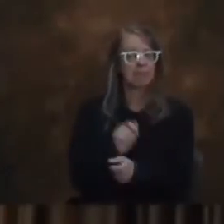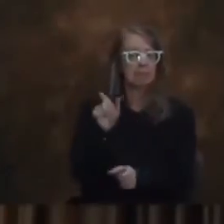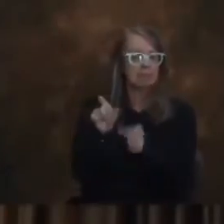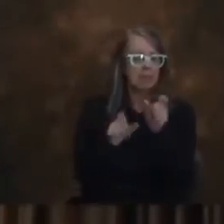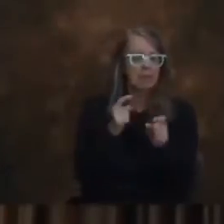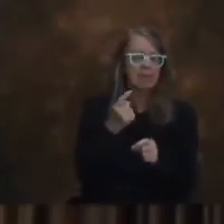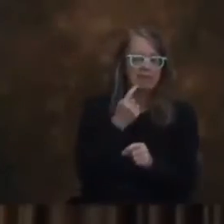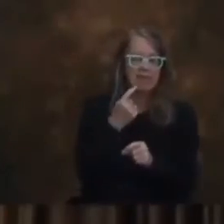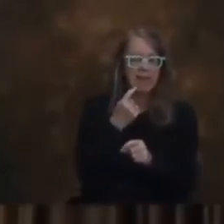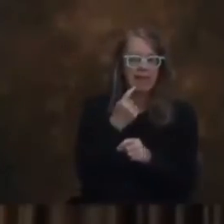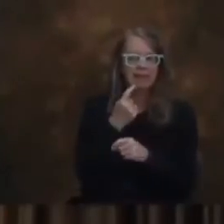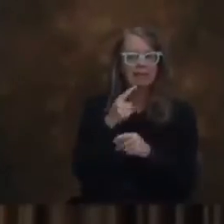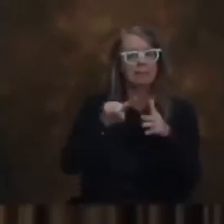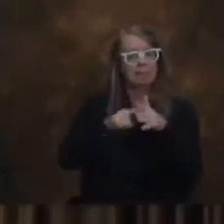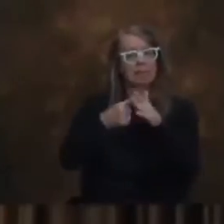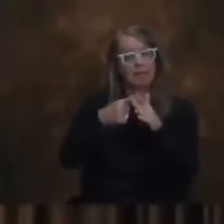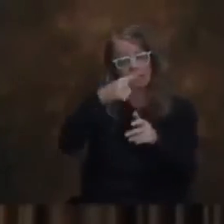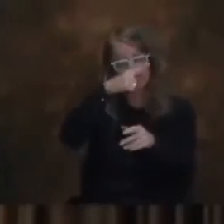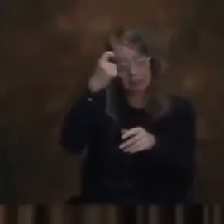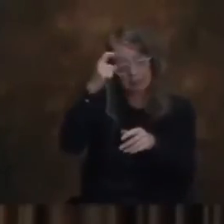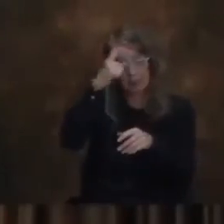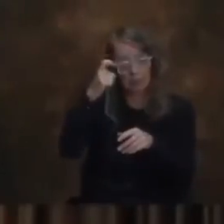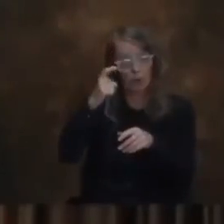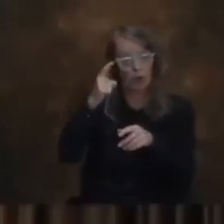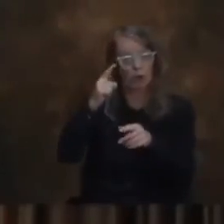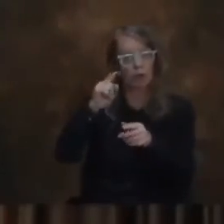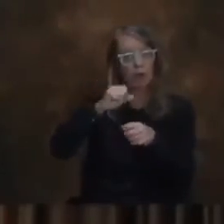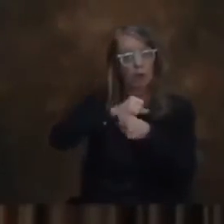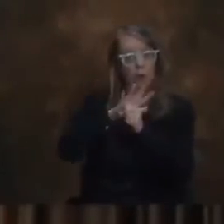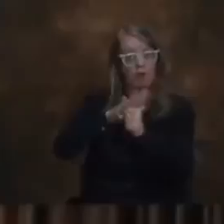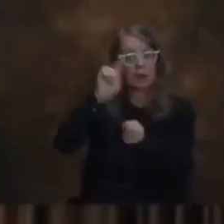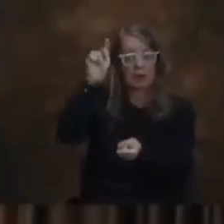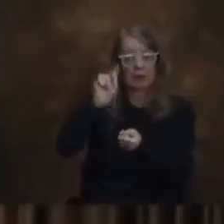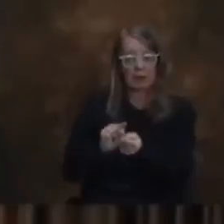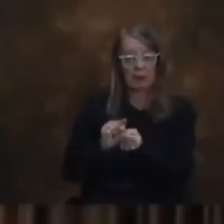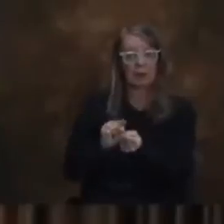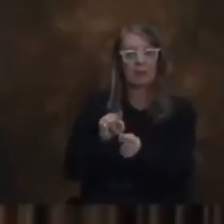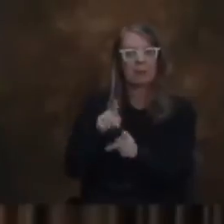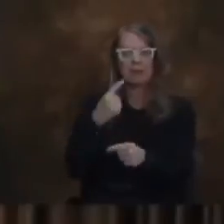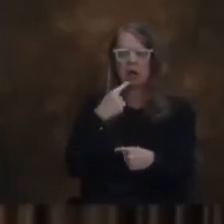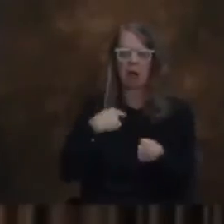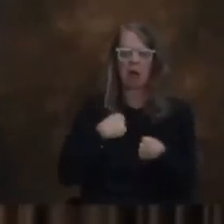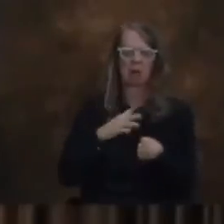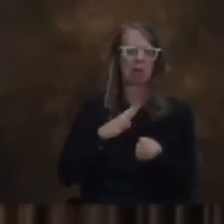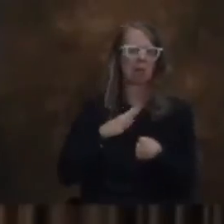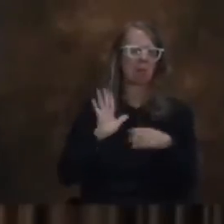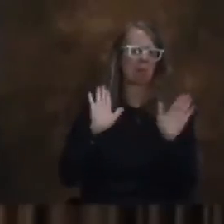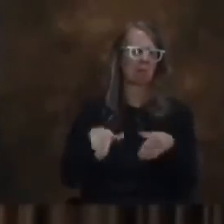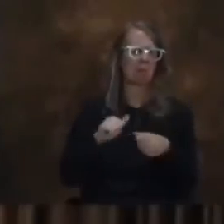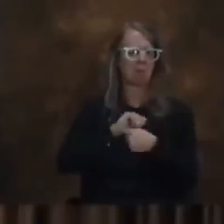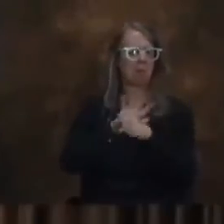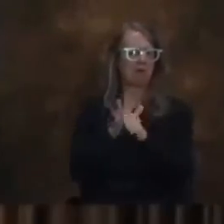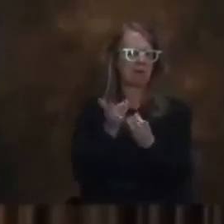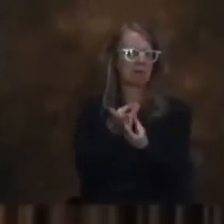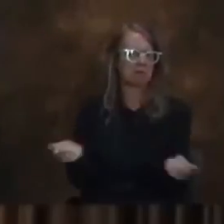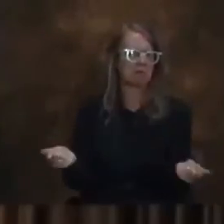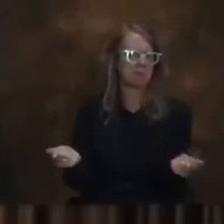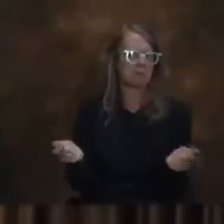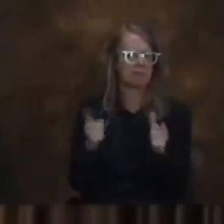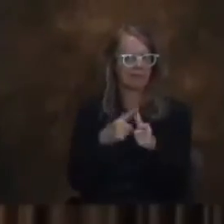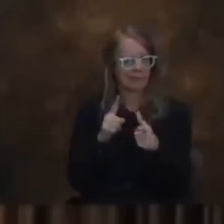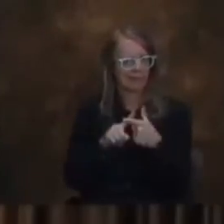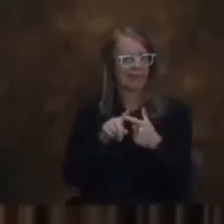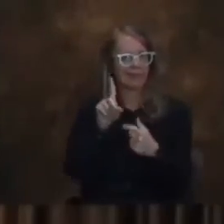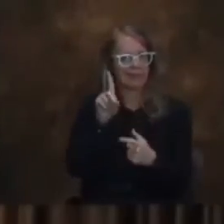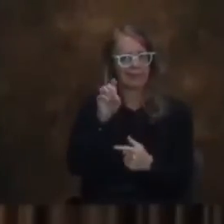sido una razón importante para que la gente se vacune cuando vimos los números bajar en el